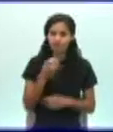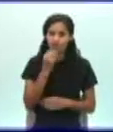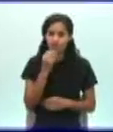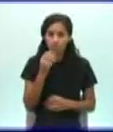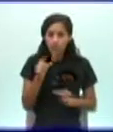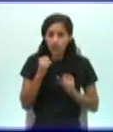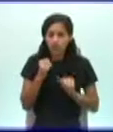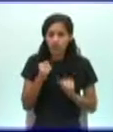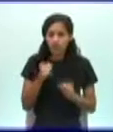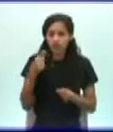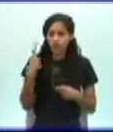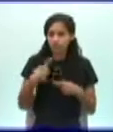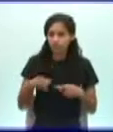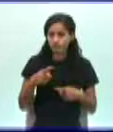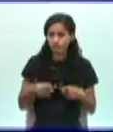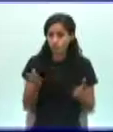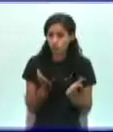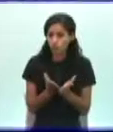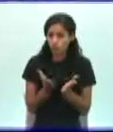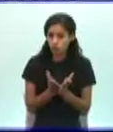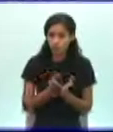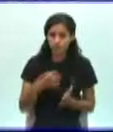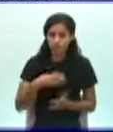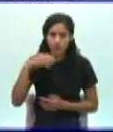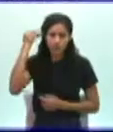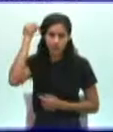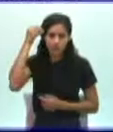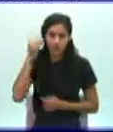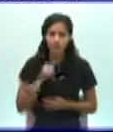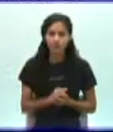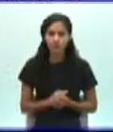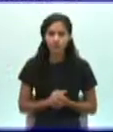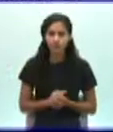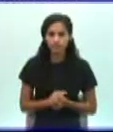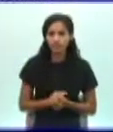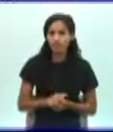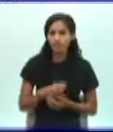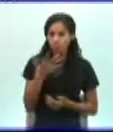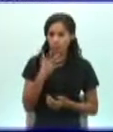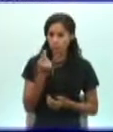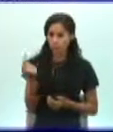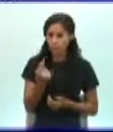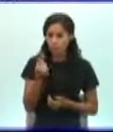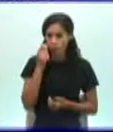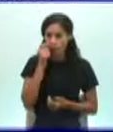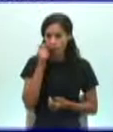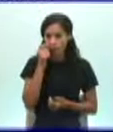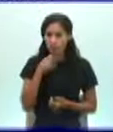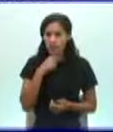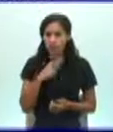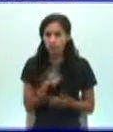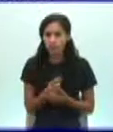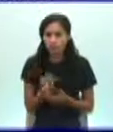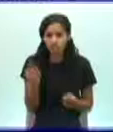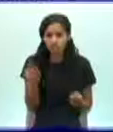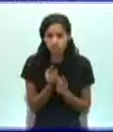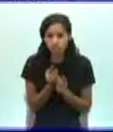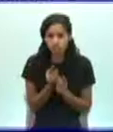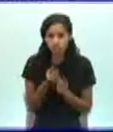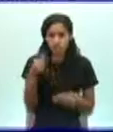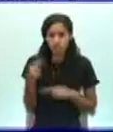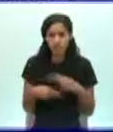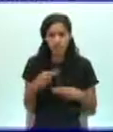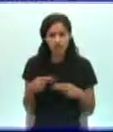fortalecer ya sus estudios y su pensamiento. José Agustín Caballero, una pequeña síntesis de